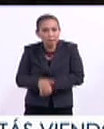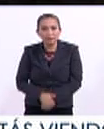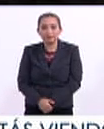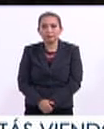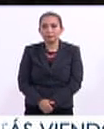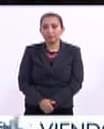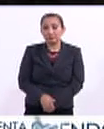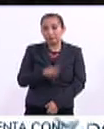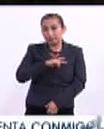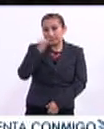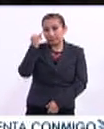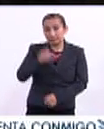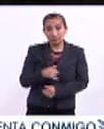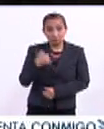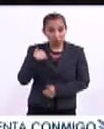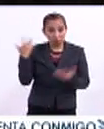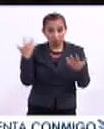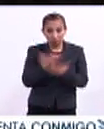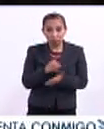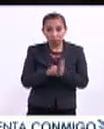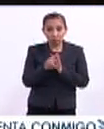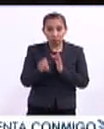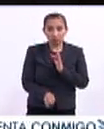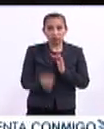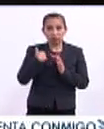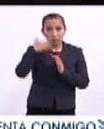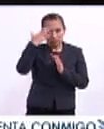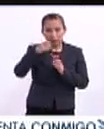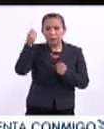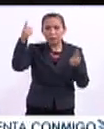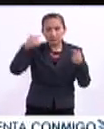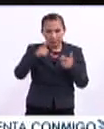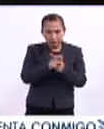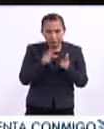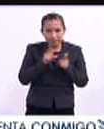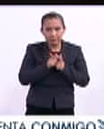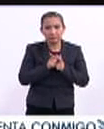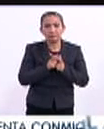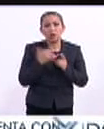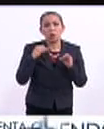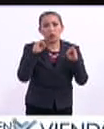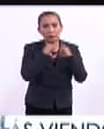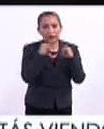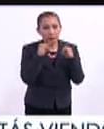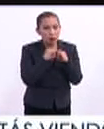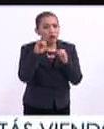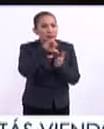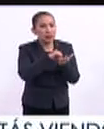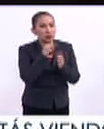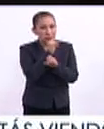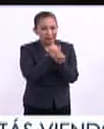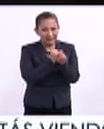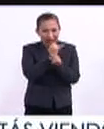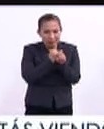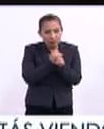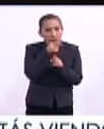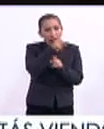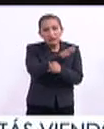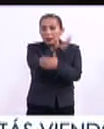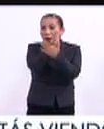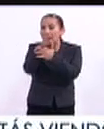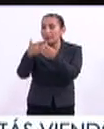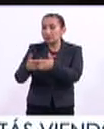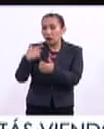Esa es mi visión. A mí me sorprende, no, por ejemplo, sé que hay grupos o institutos o centros de investigación que van a las empresas